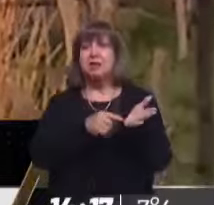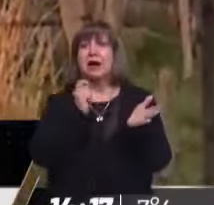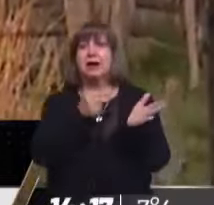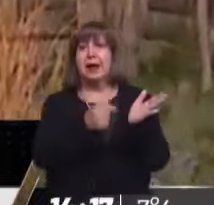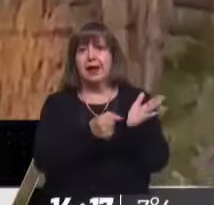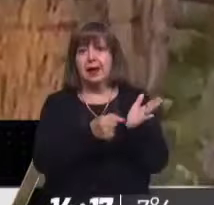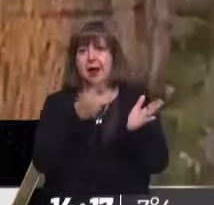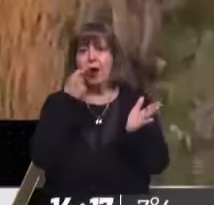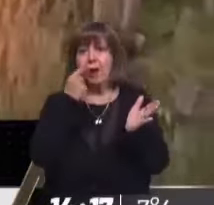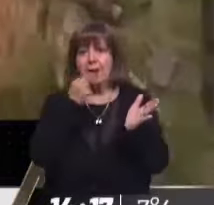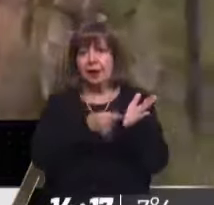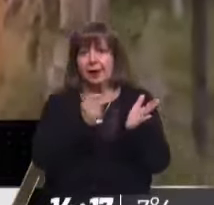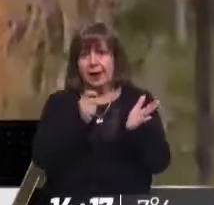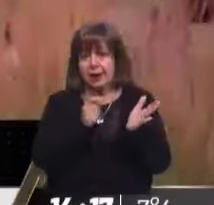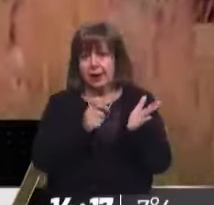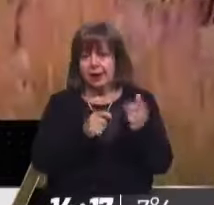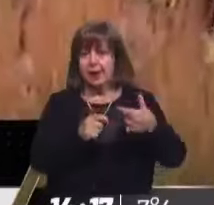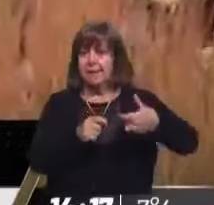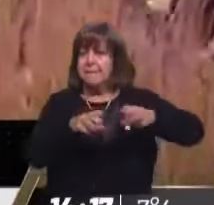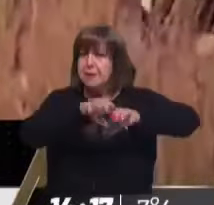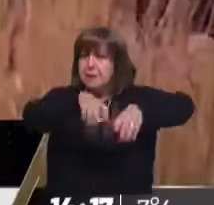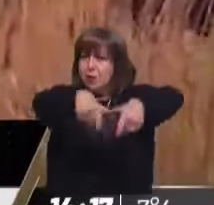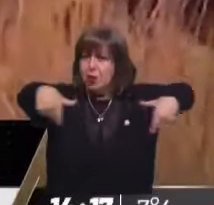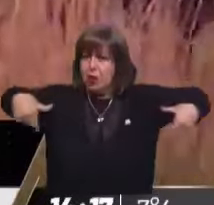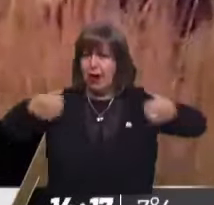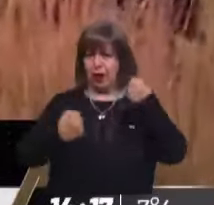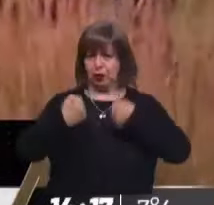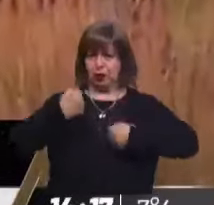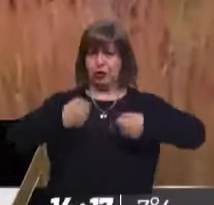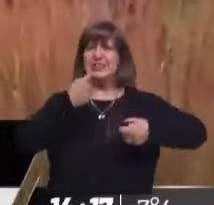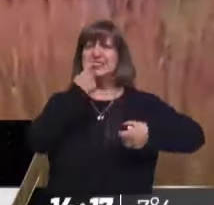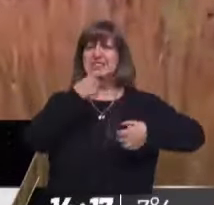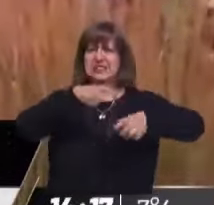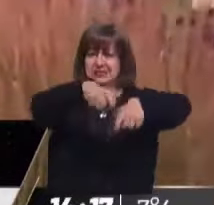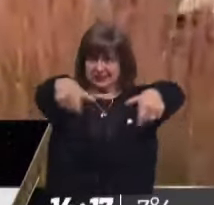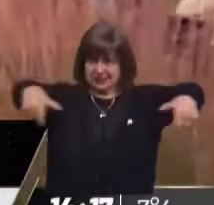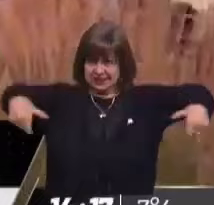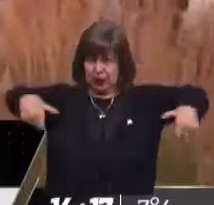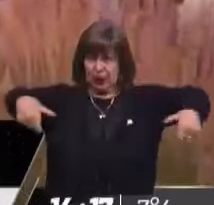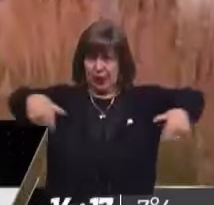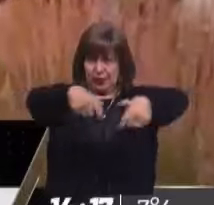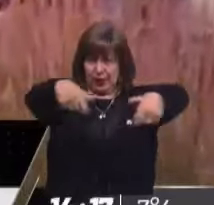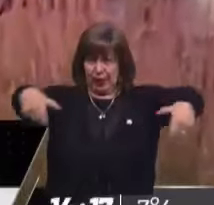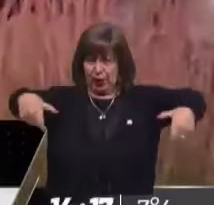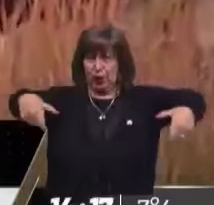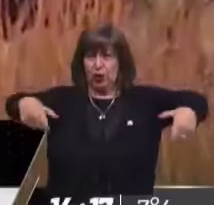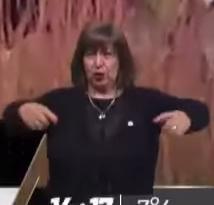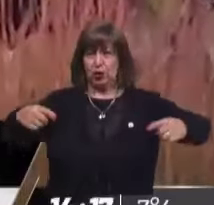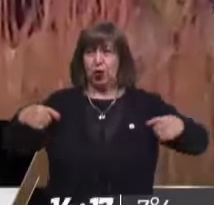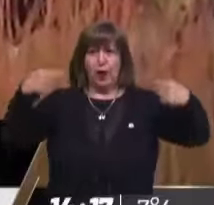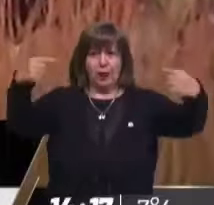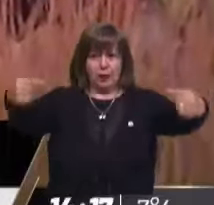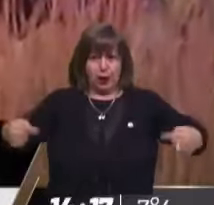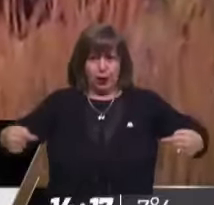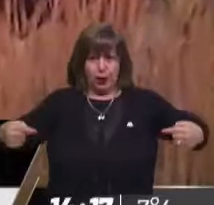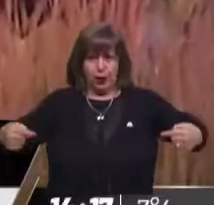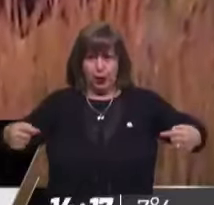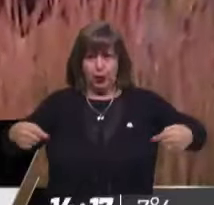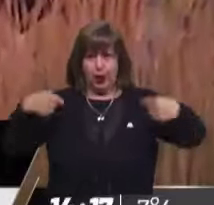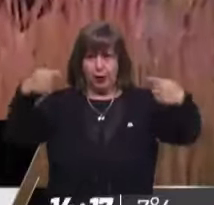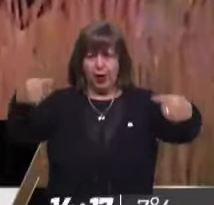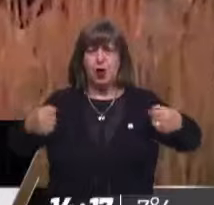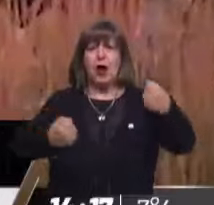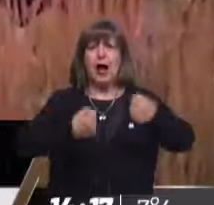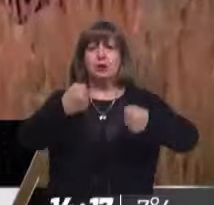Y fíjense que el hecho de que aparezcan rastros de sangre en el guardabarro de la camioneta, y en caso de que